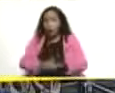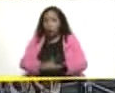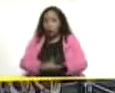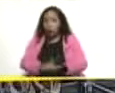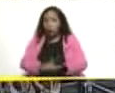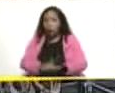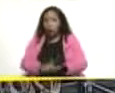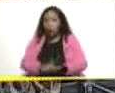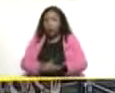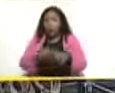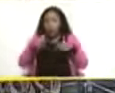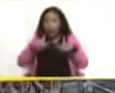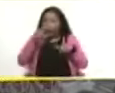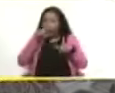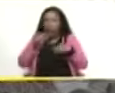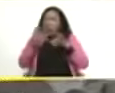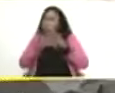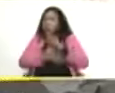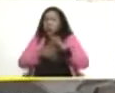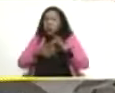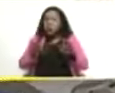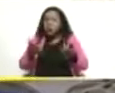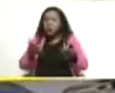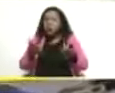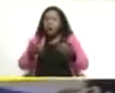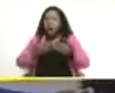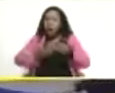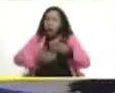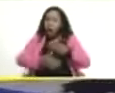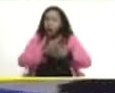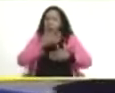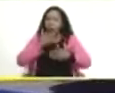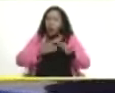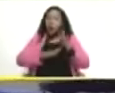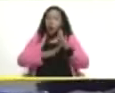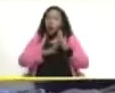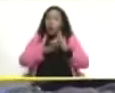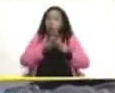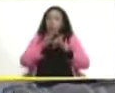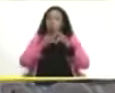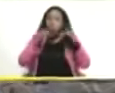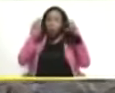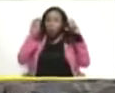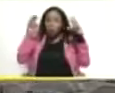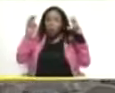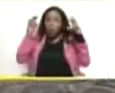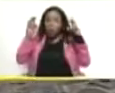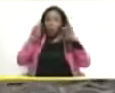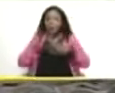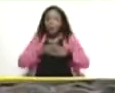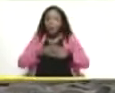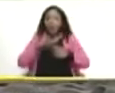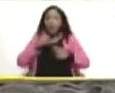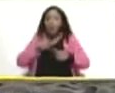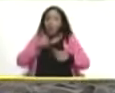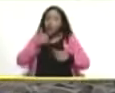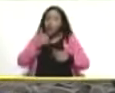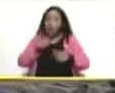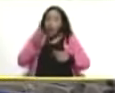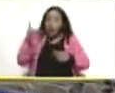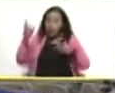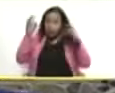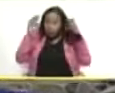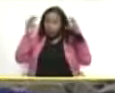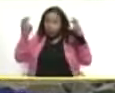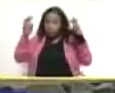Tiene que ser un año de avance y mejoría en todos los aspectos. Y yo planteaba en esa